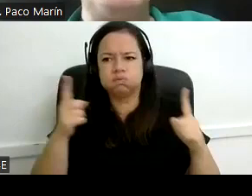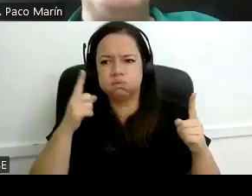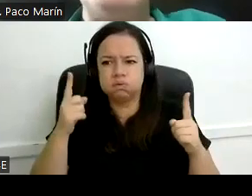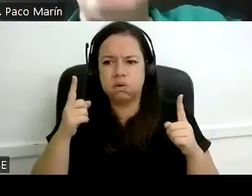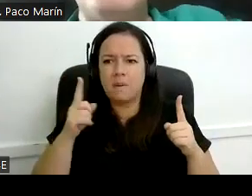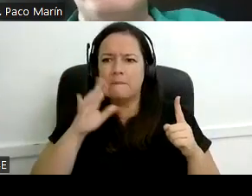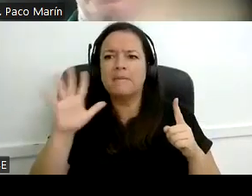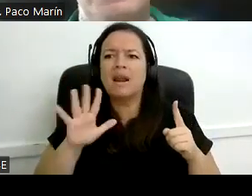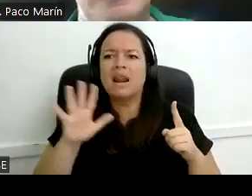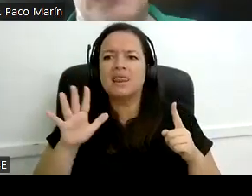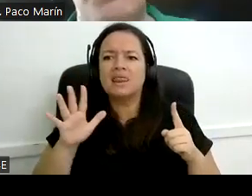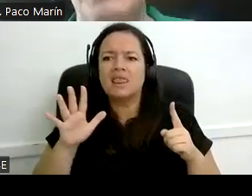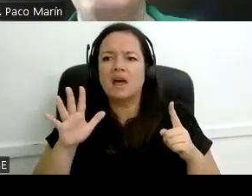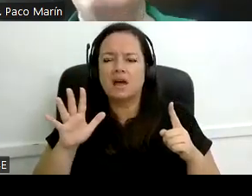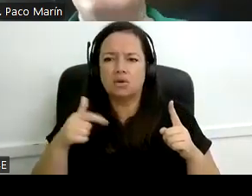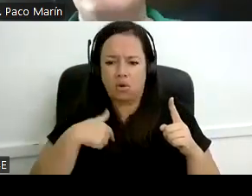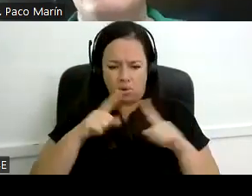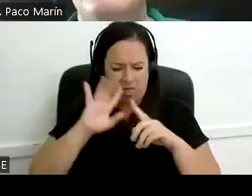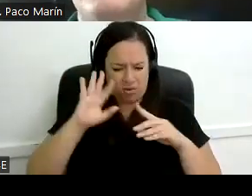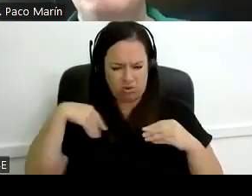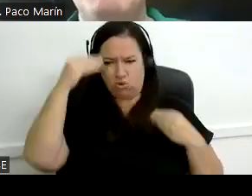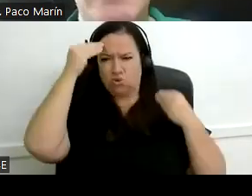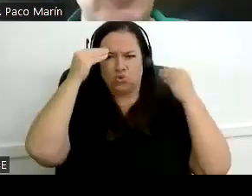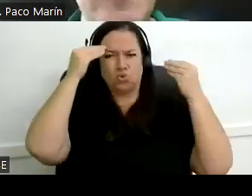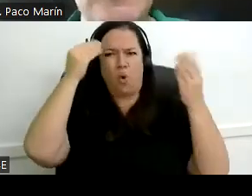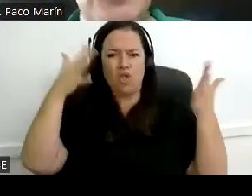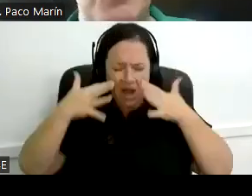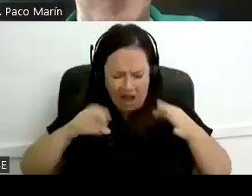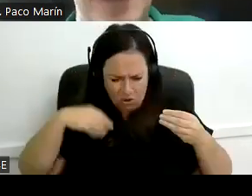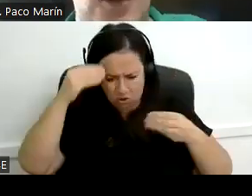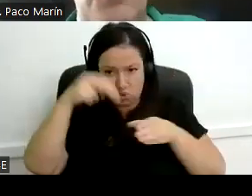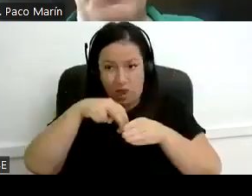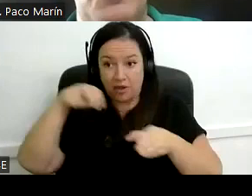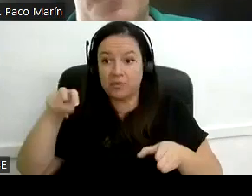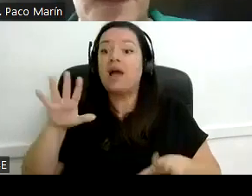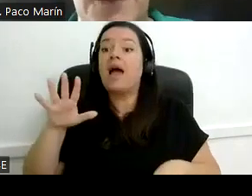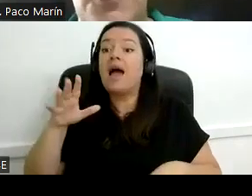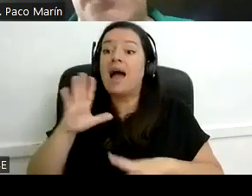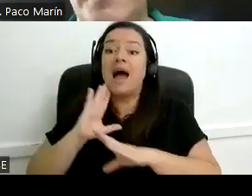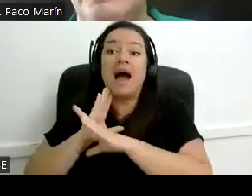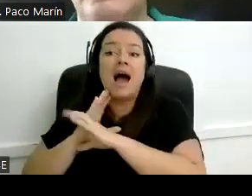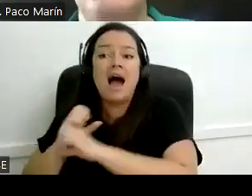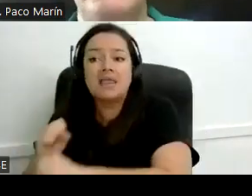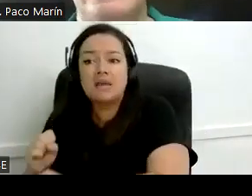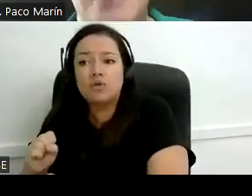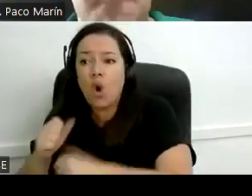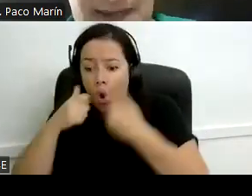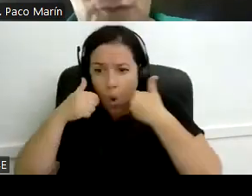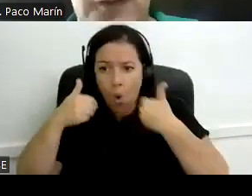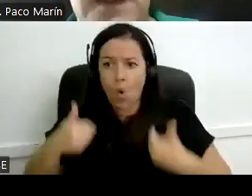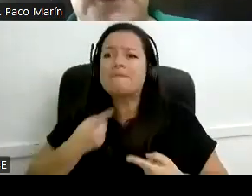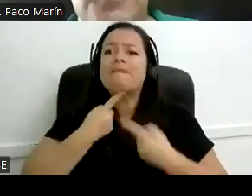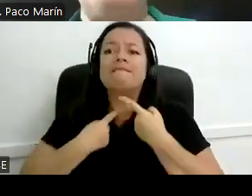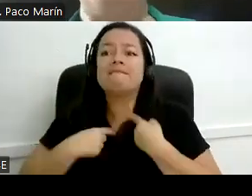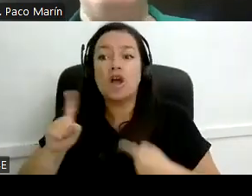como si vieses tu vida desde fuera. El peligro de adicción es más psicológico que físico, es decir, generan